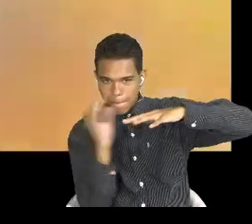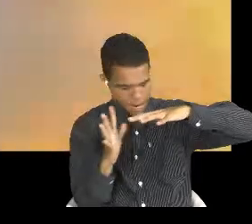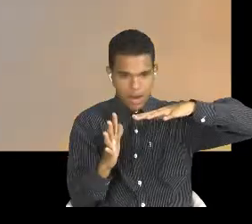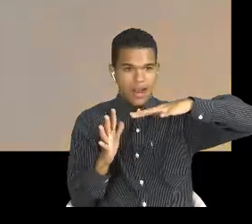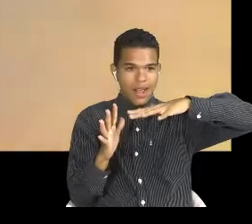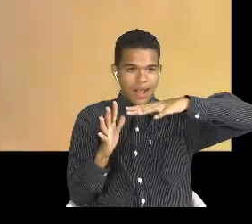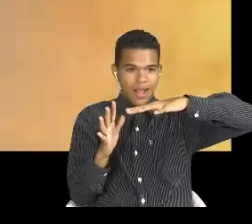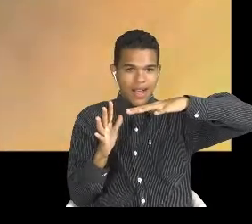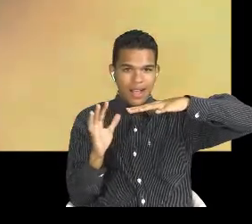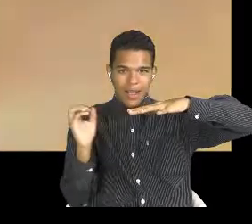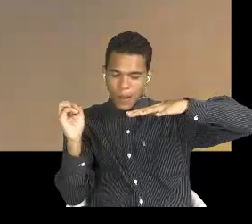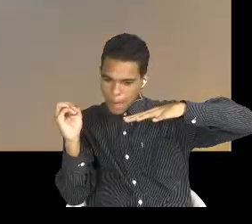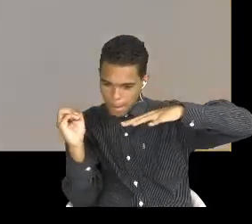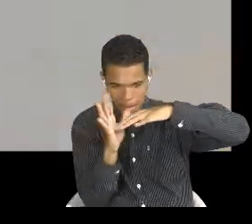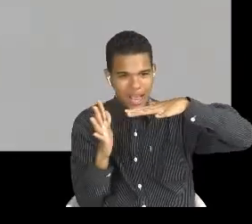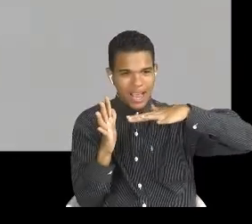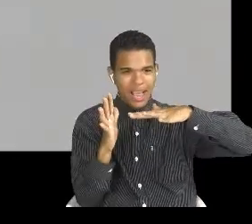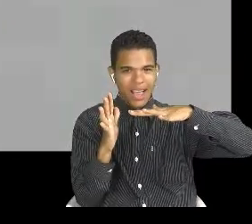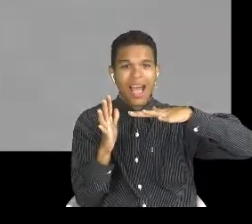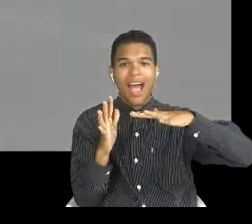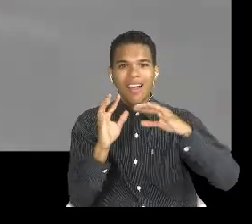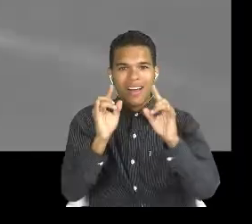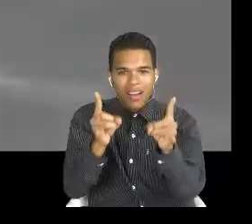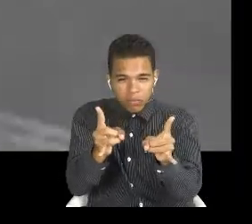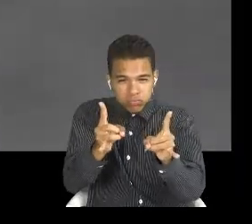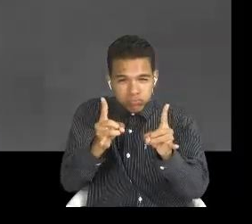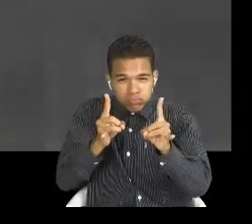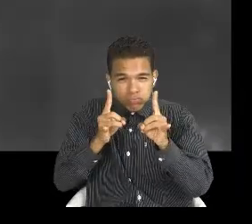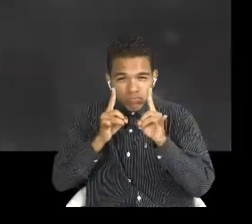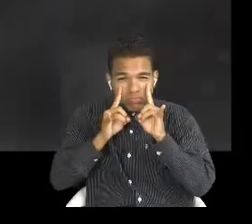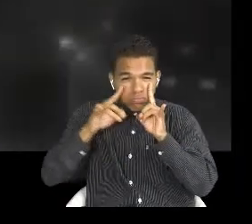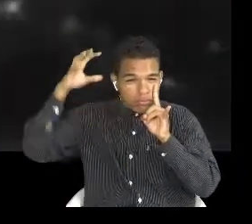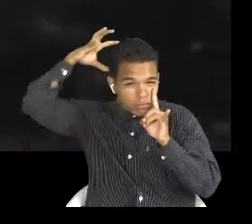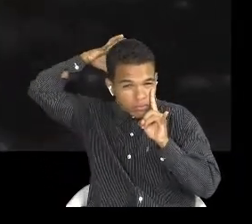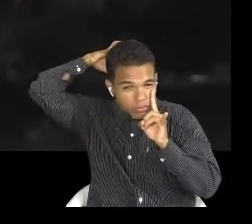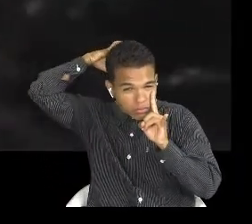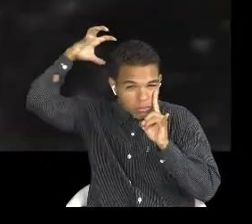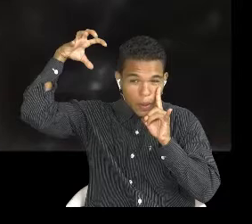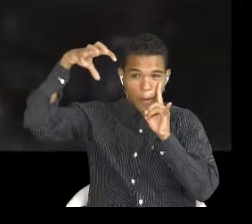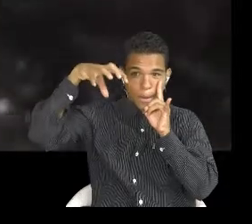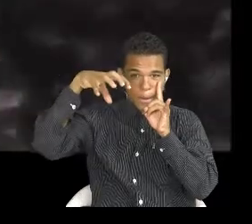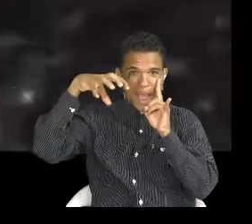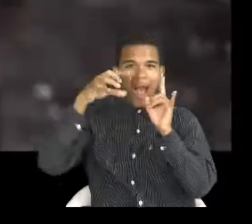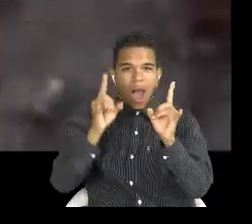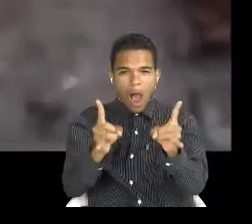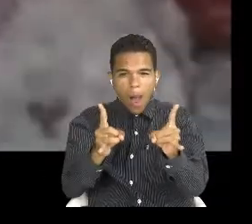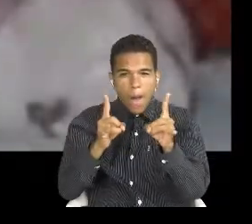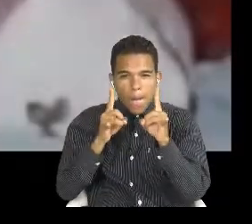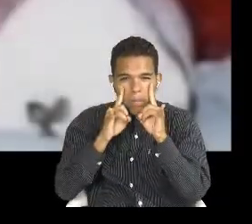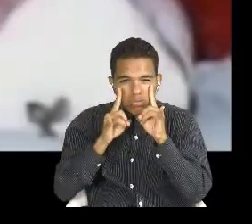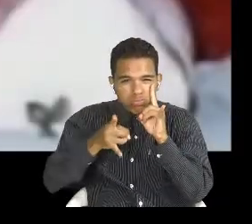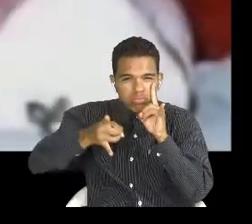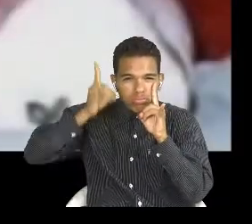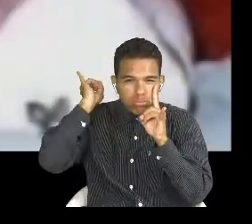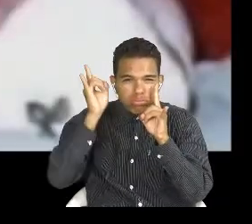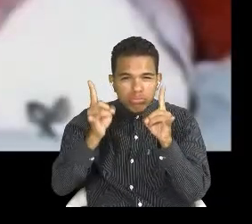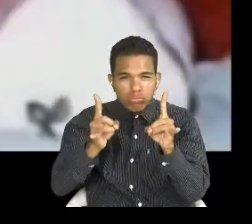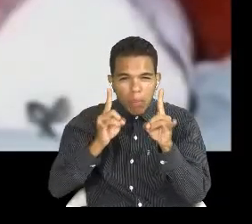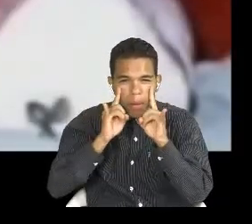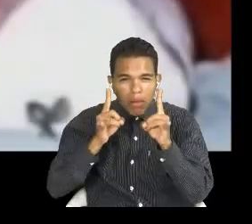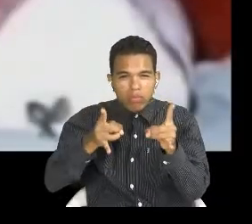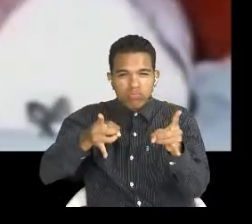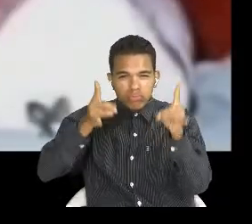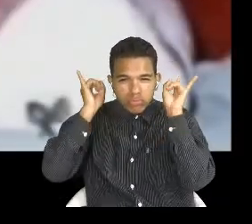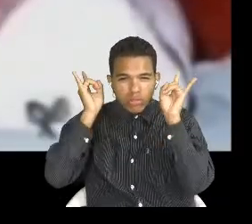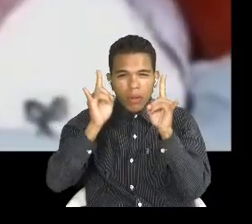cerebro, son procesados en las imágenes que el ojo ha percibido. Si el nervio óptico está dañado, el cerebro no podrá procesar